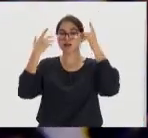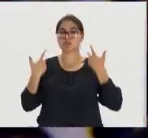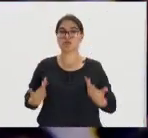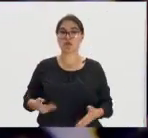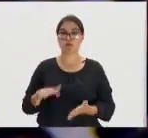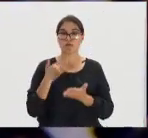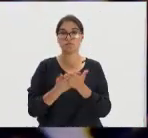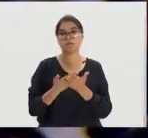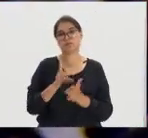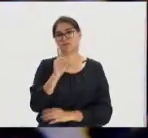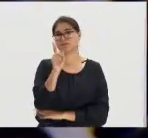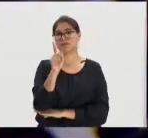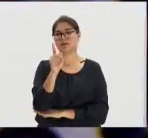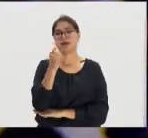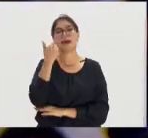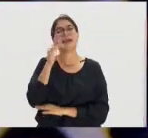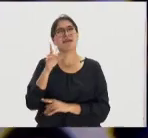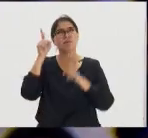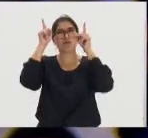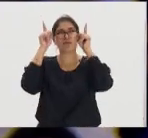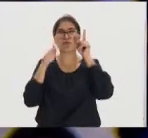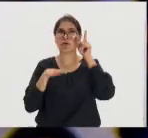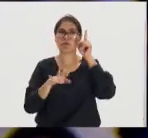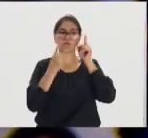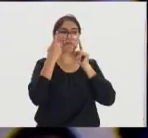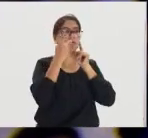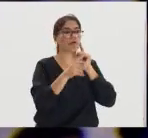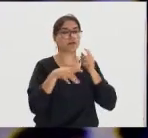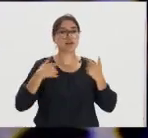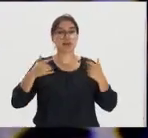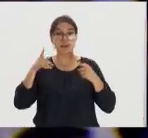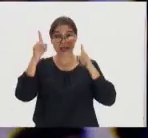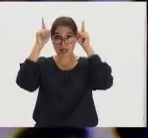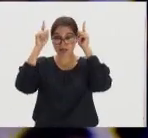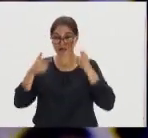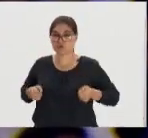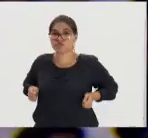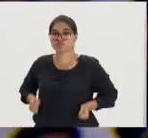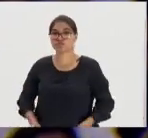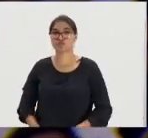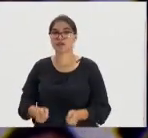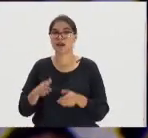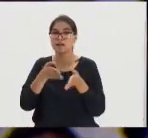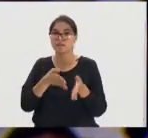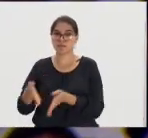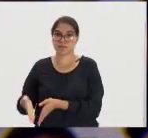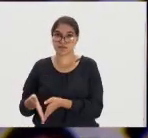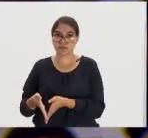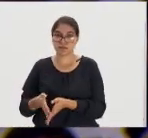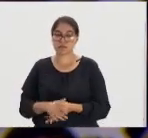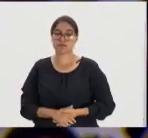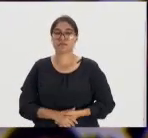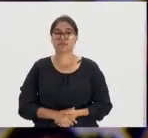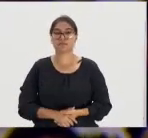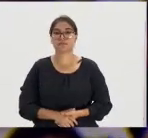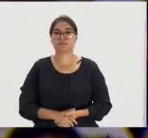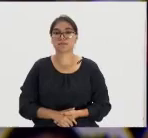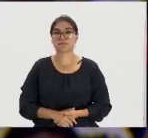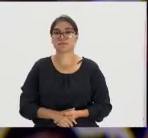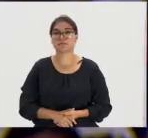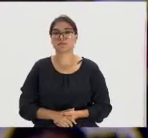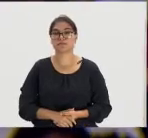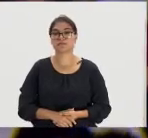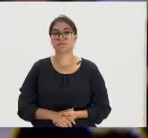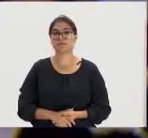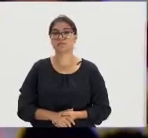Yo nunca he visto al diablo bajando los pantalones a nadie, hermano. Usted solito, colaborando. Léalo conmigo, estamos